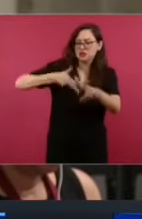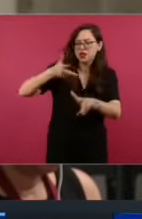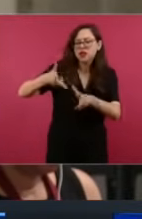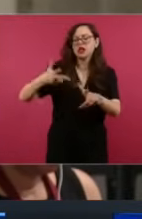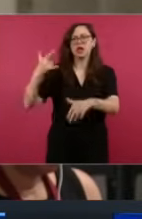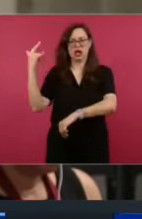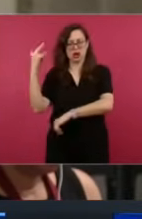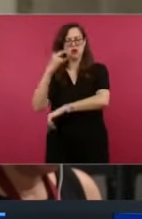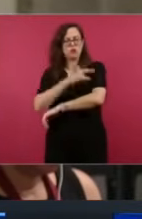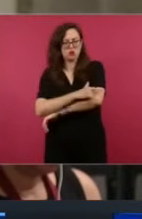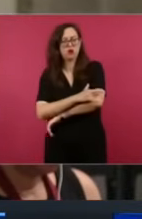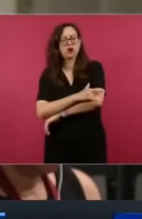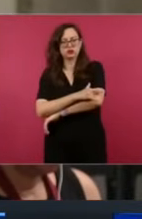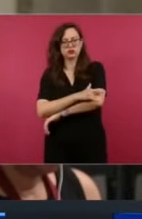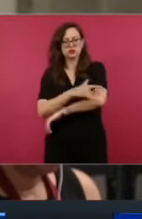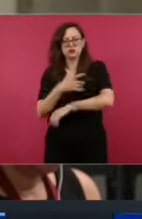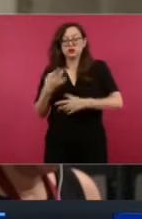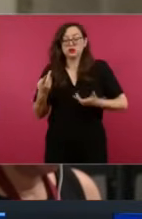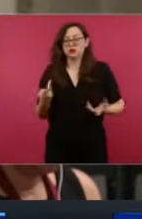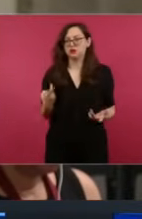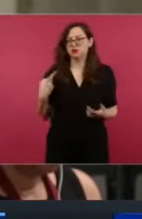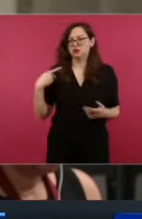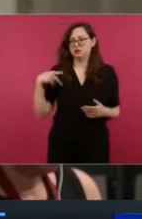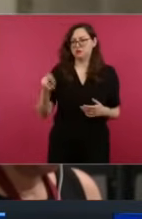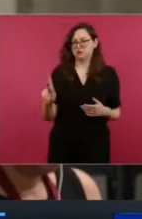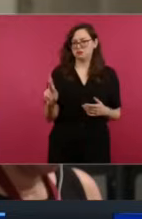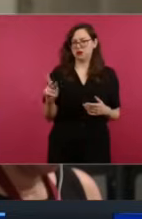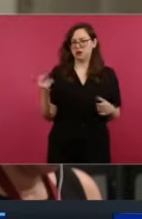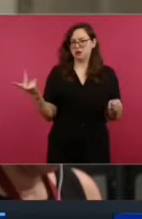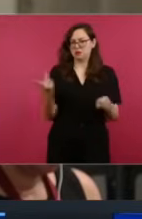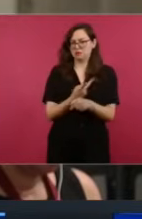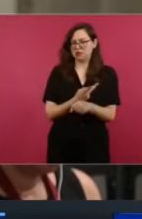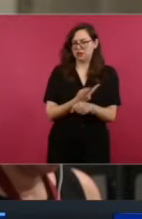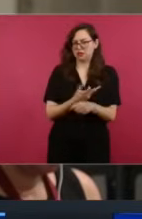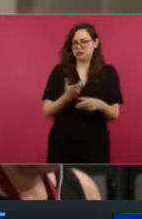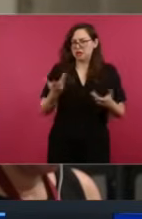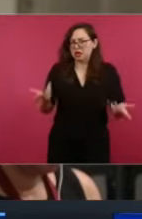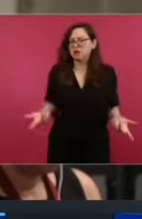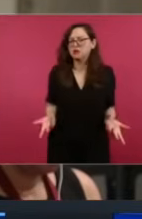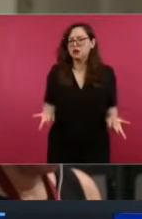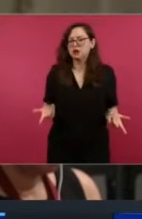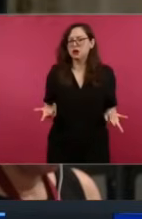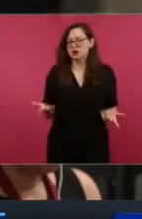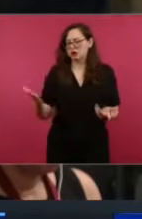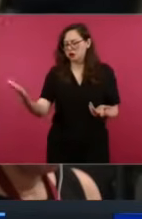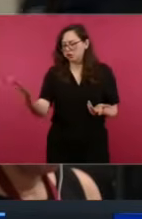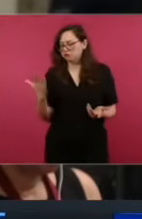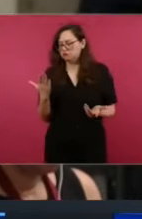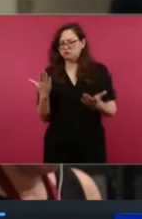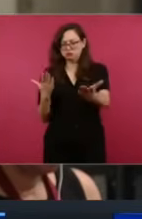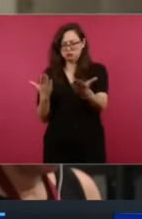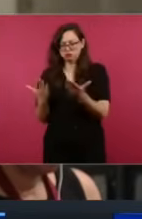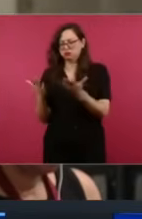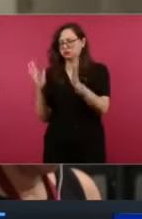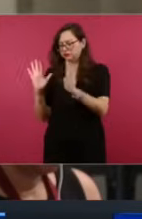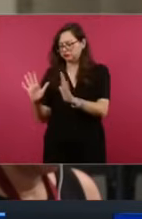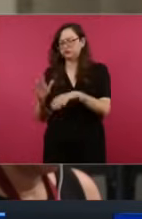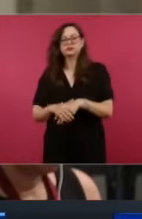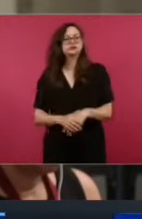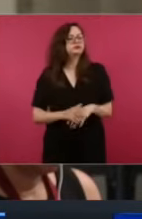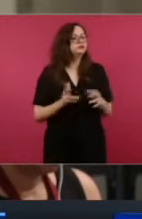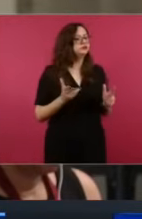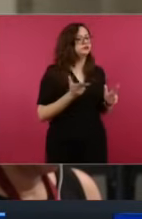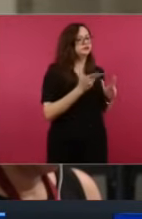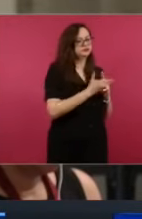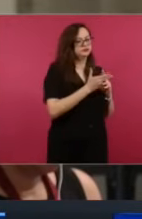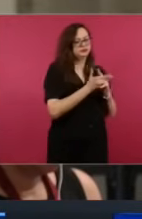nota roja, que atropellaron a un bebé allá, que se cayó de un piso, que un